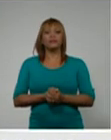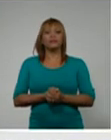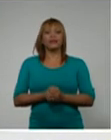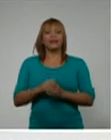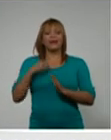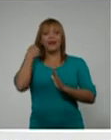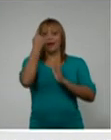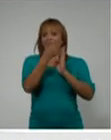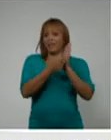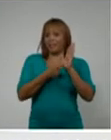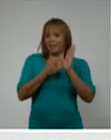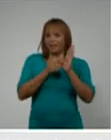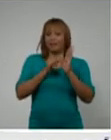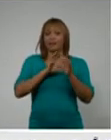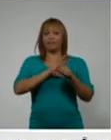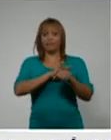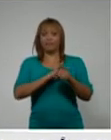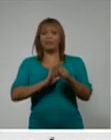característica de la enfermedad,